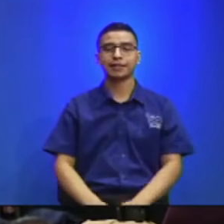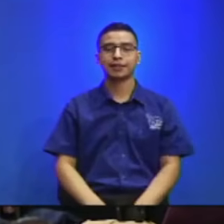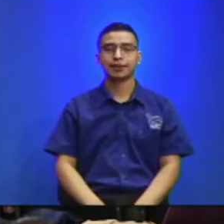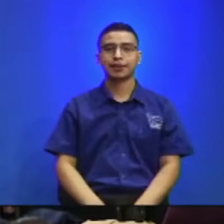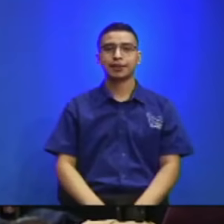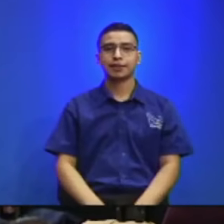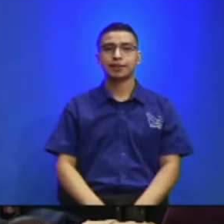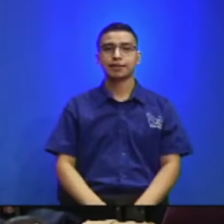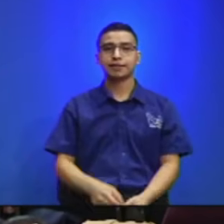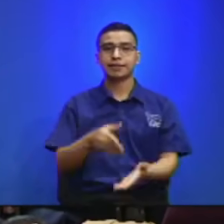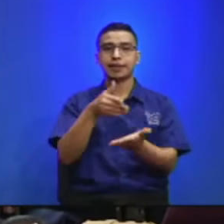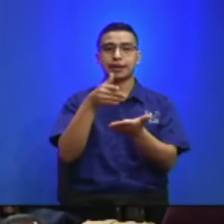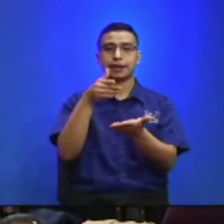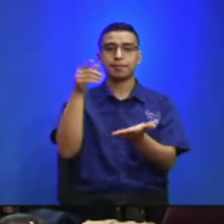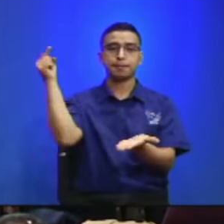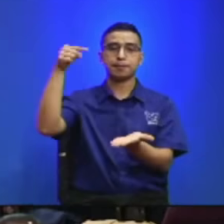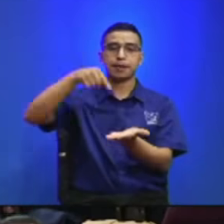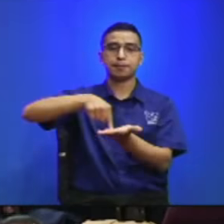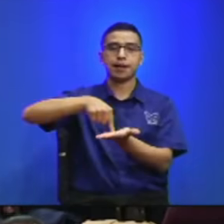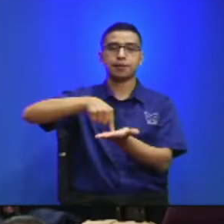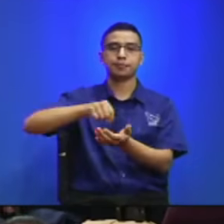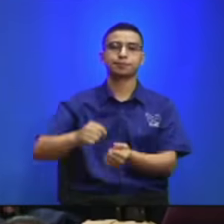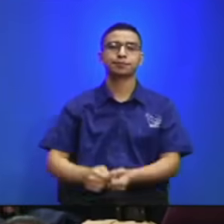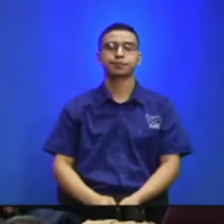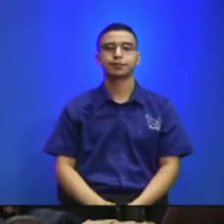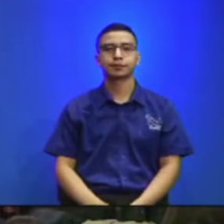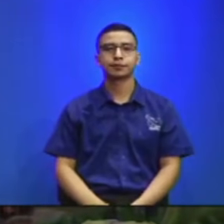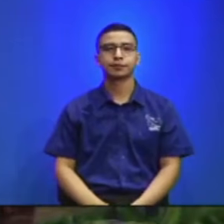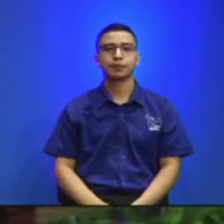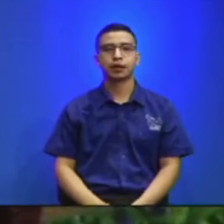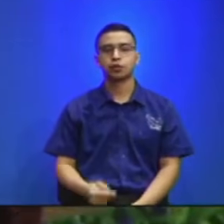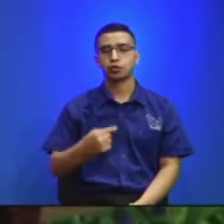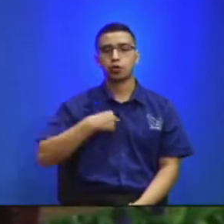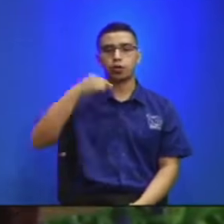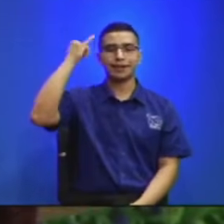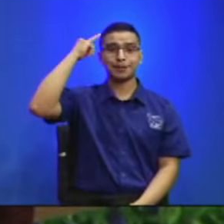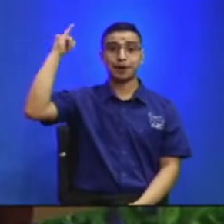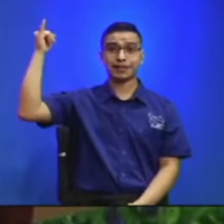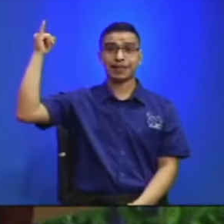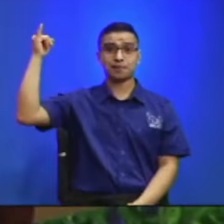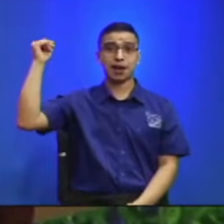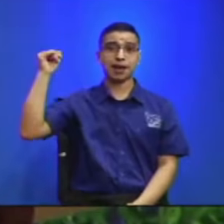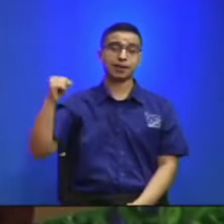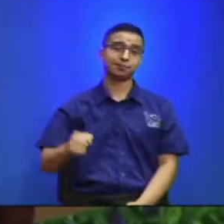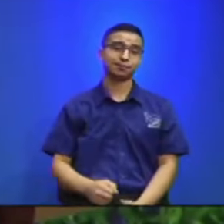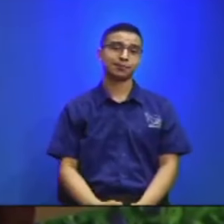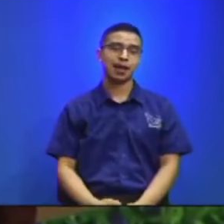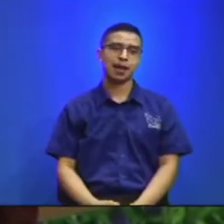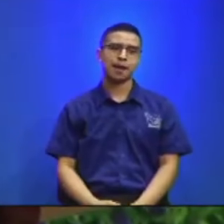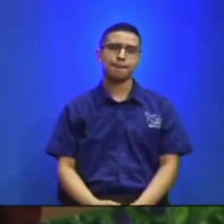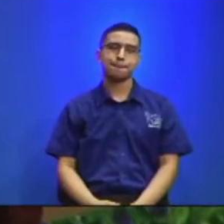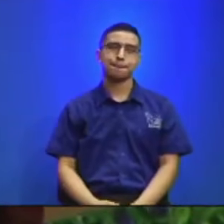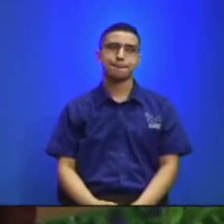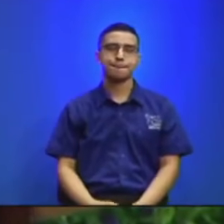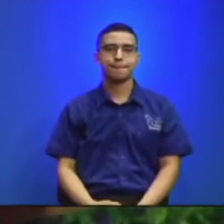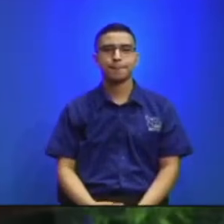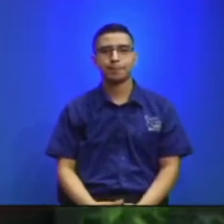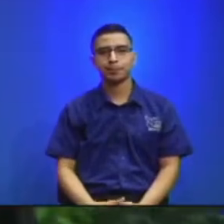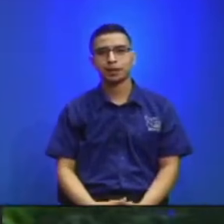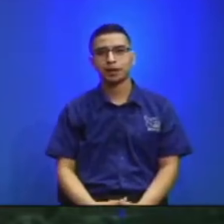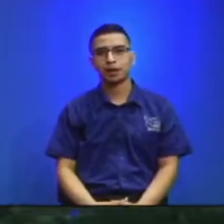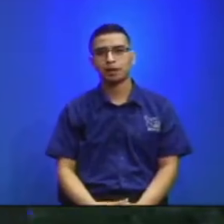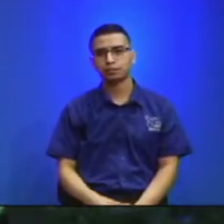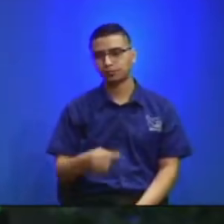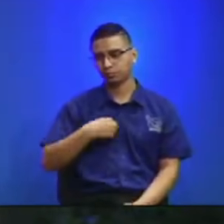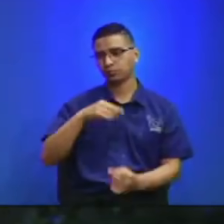de en medio entonces yo ahí me lo imaginaba perdóneme y mire lo voy a poner